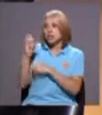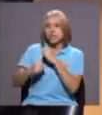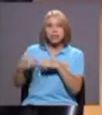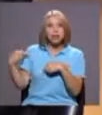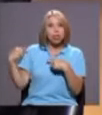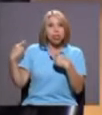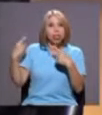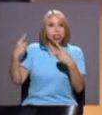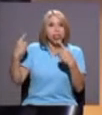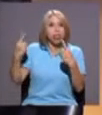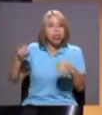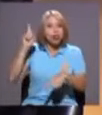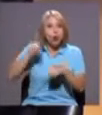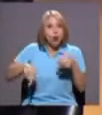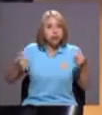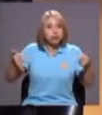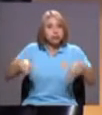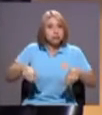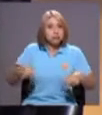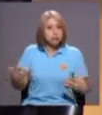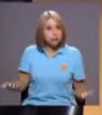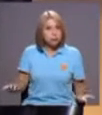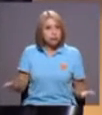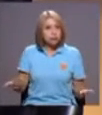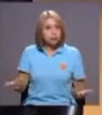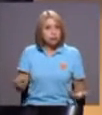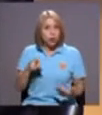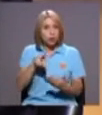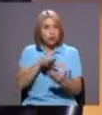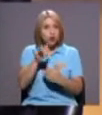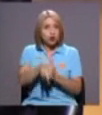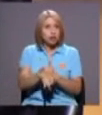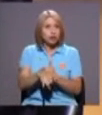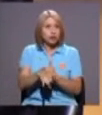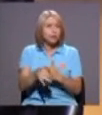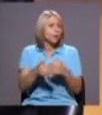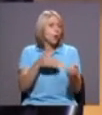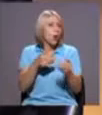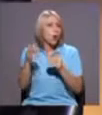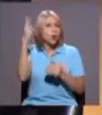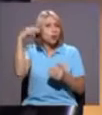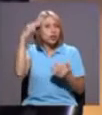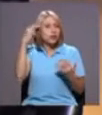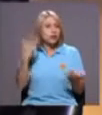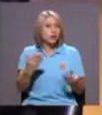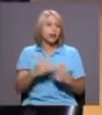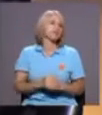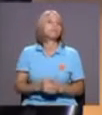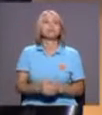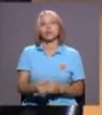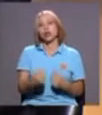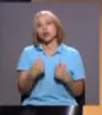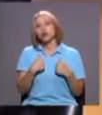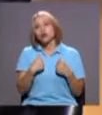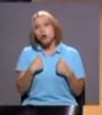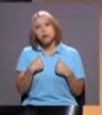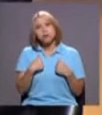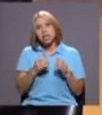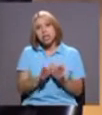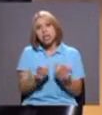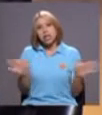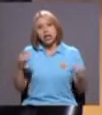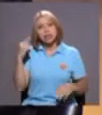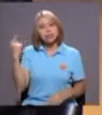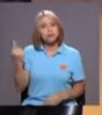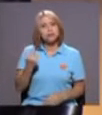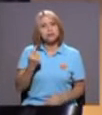aprobar un proyecto de esa magnitud, por los motivos que fueran. Yo en general siento